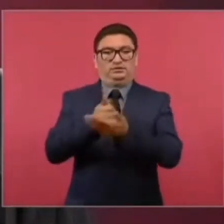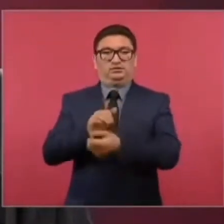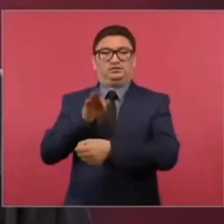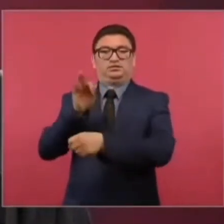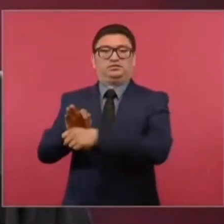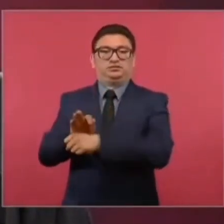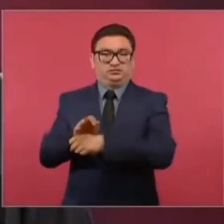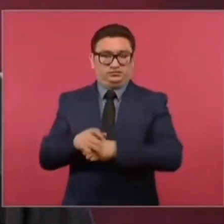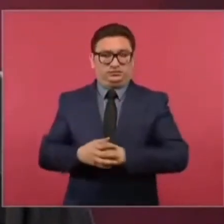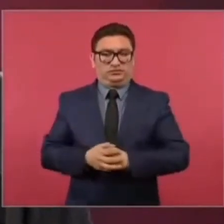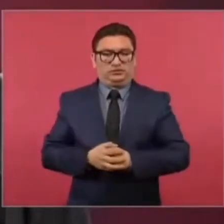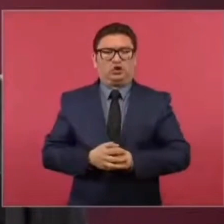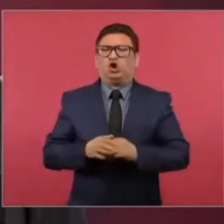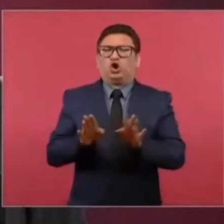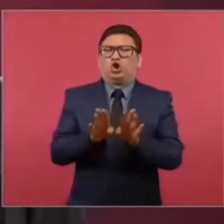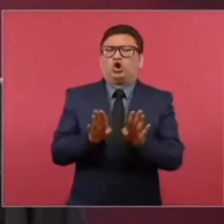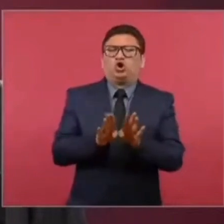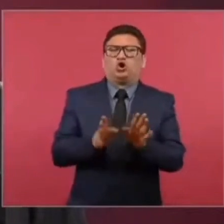¿Cómo se evitó la